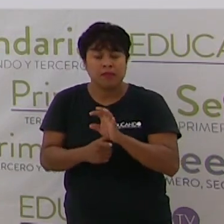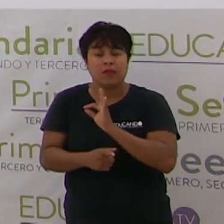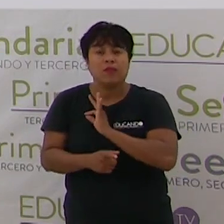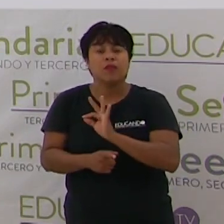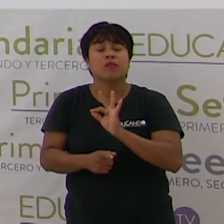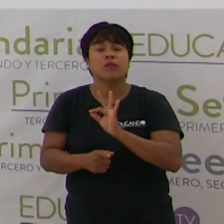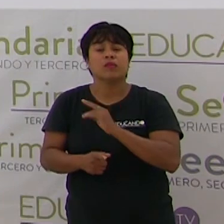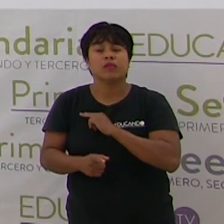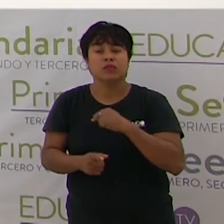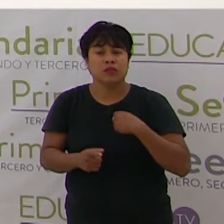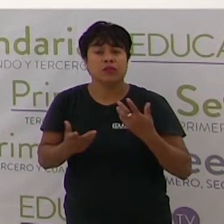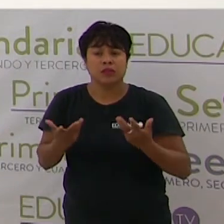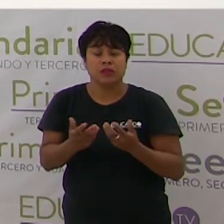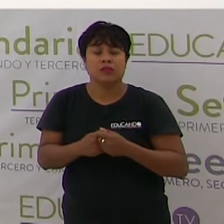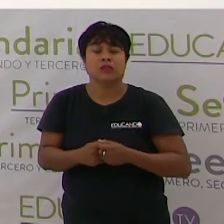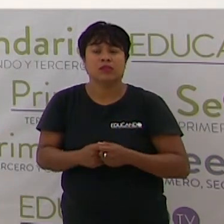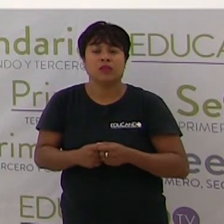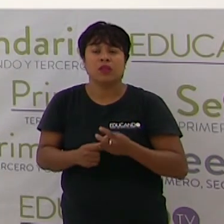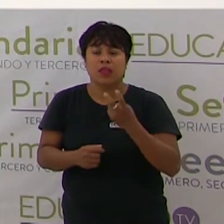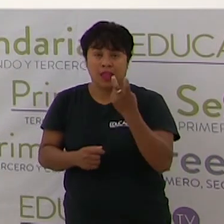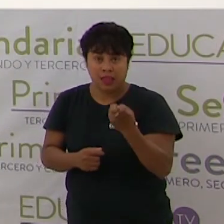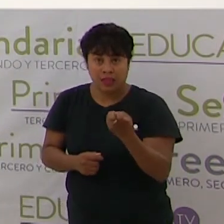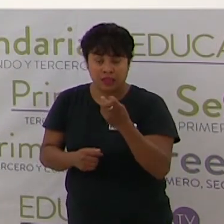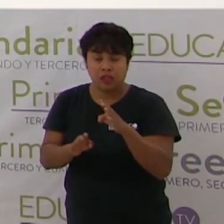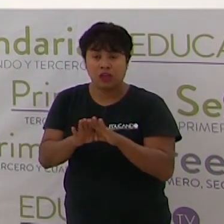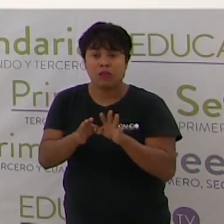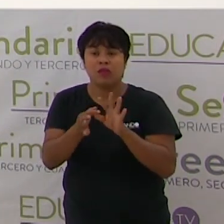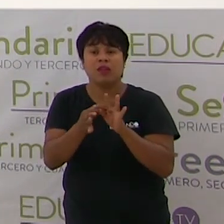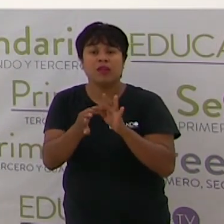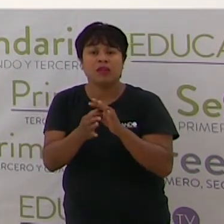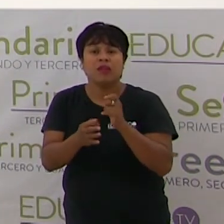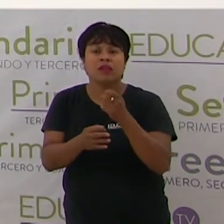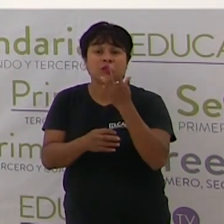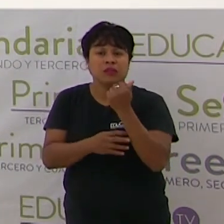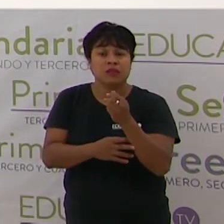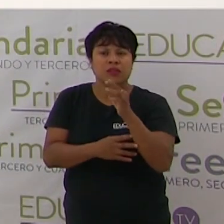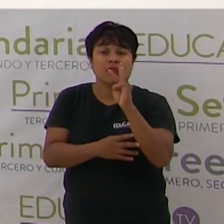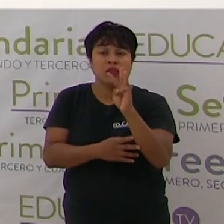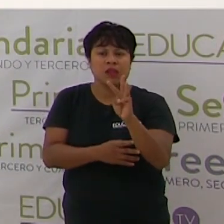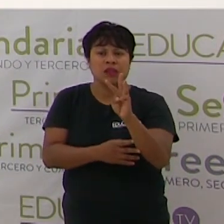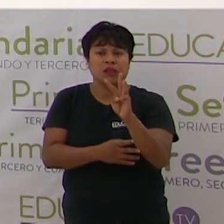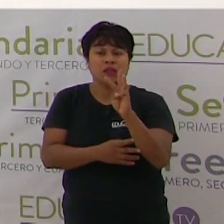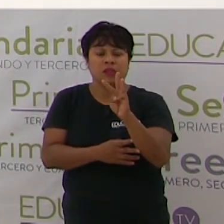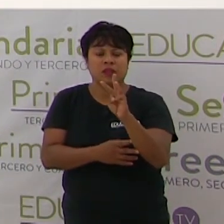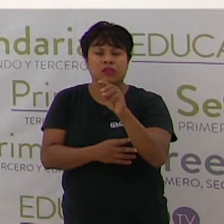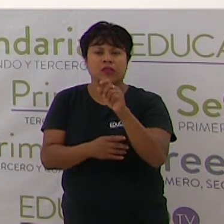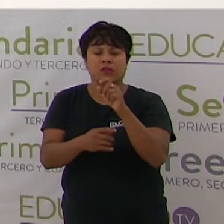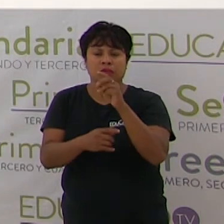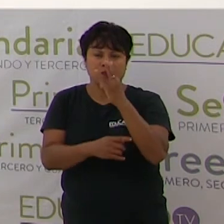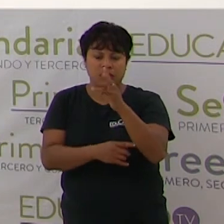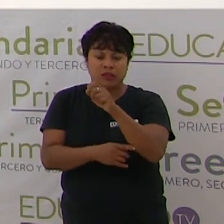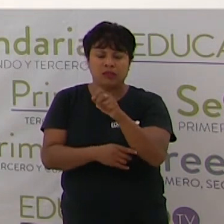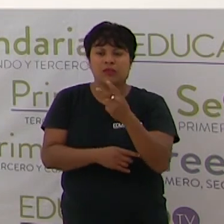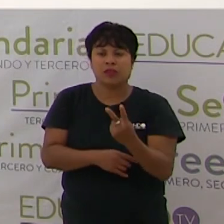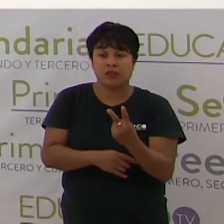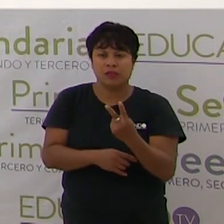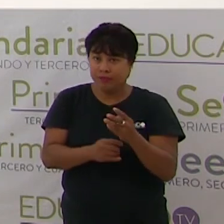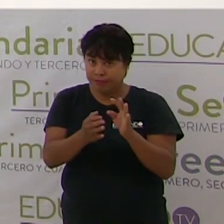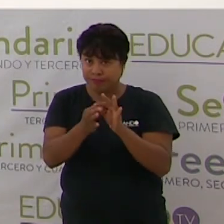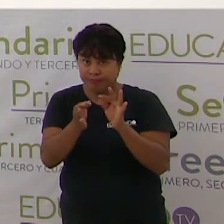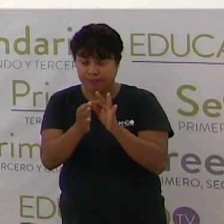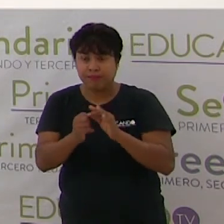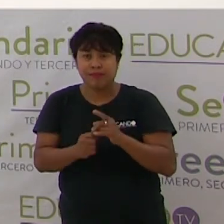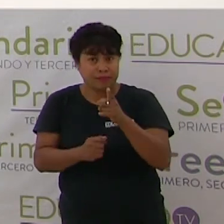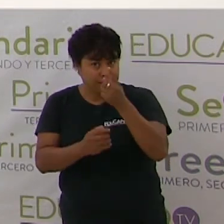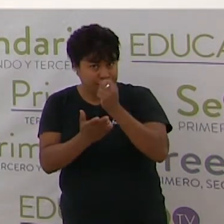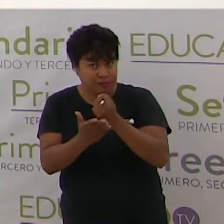ese principio. Y de ahí viene también esta parte. ¿Cuál es esa relación? Son 3/2 o 3 medios. Te lo explico y te lo